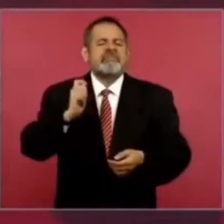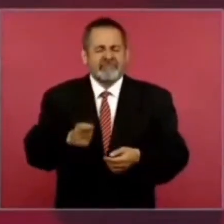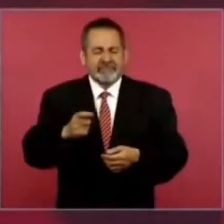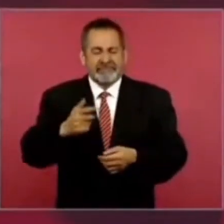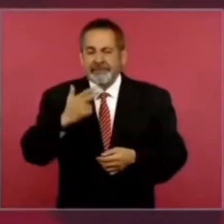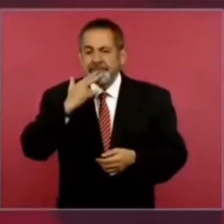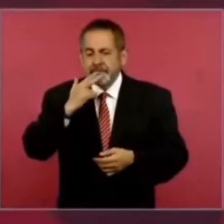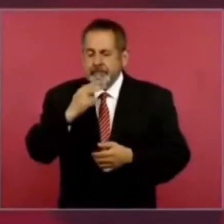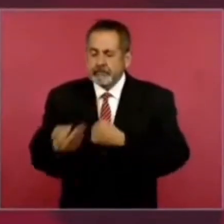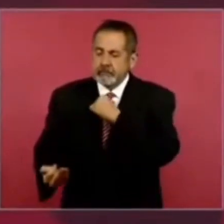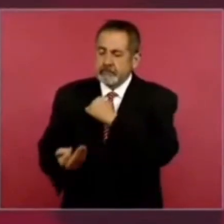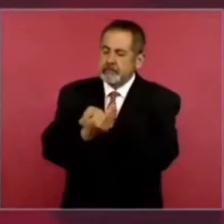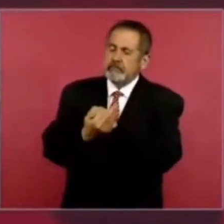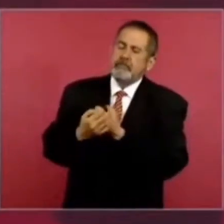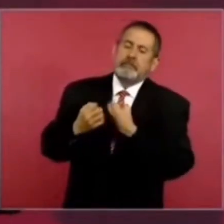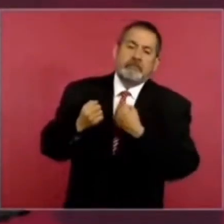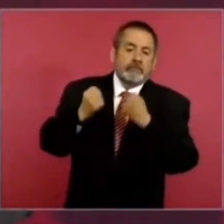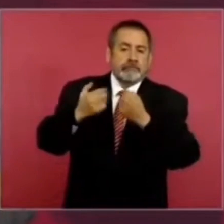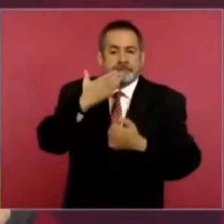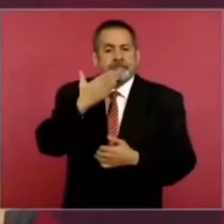nuestra protección principal